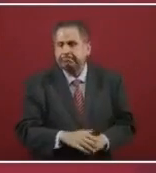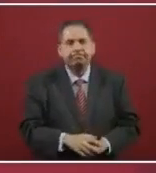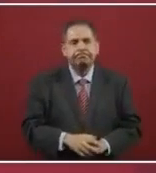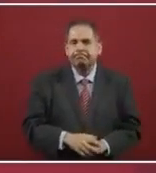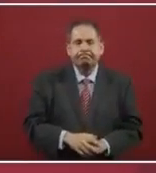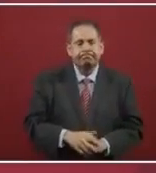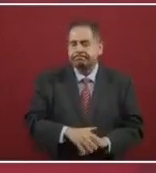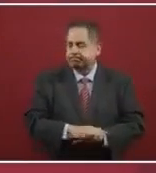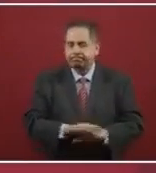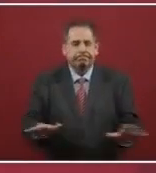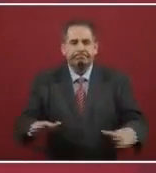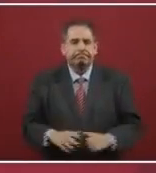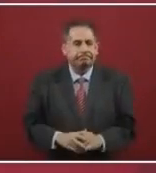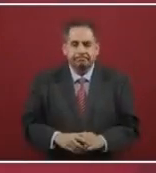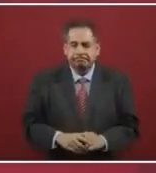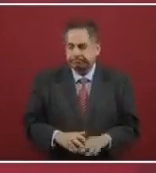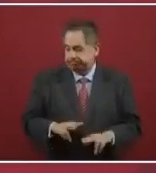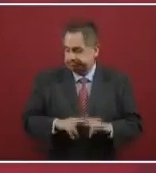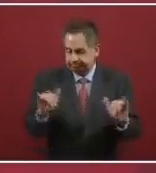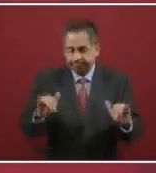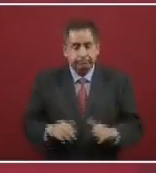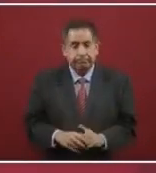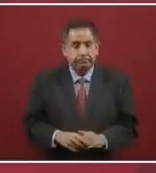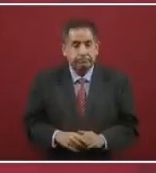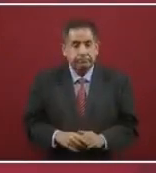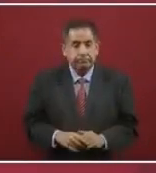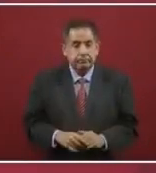Nada de